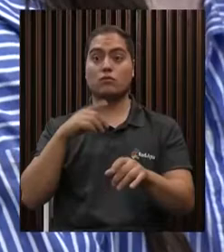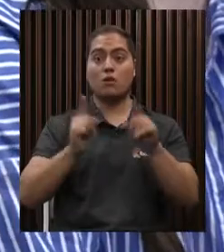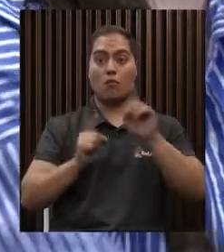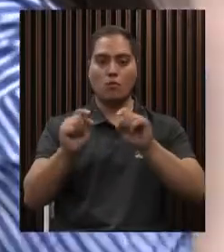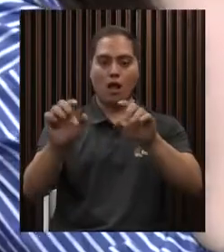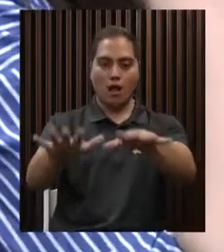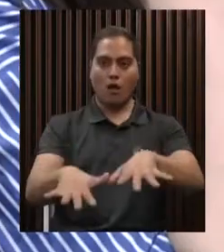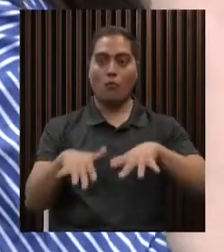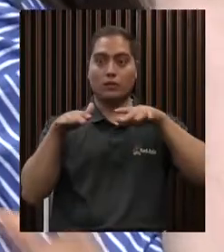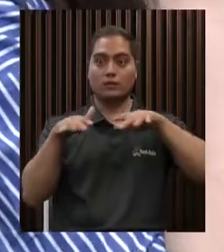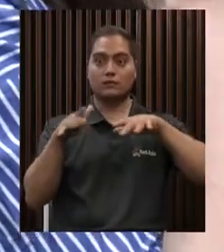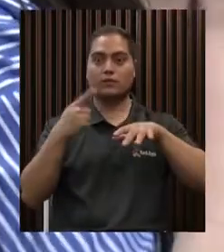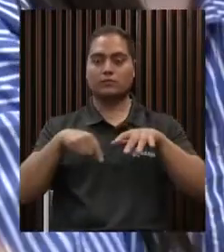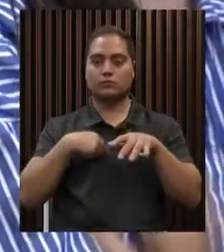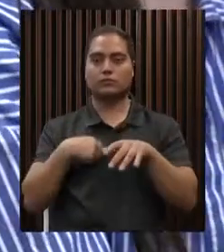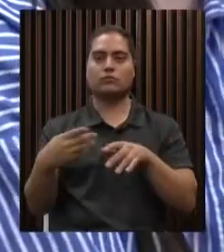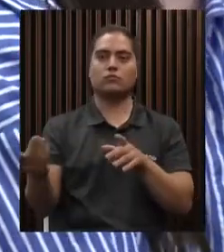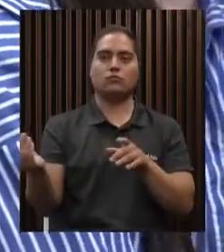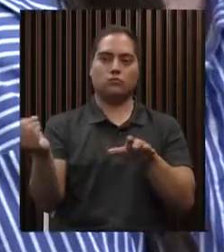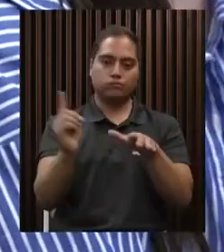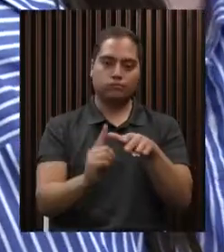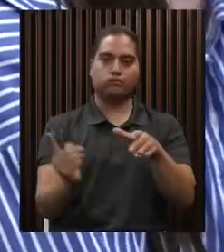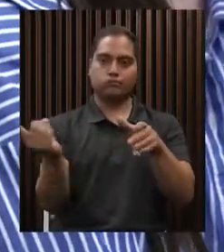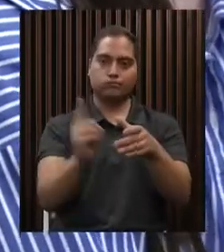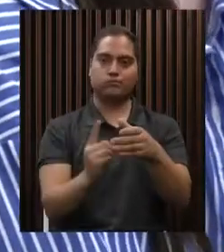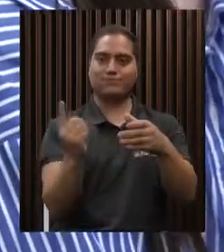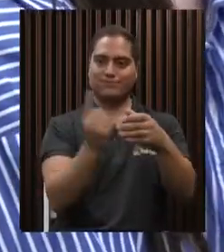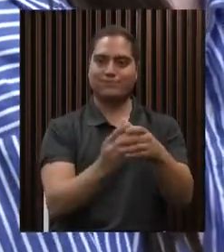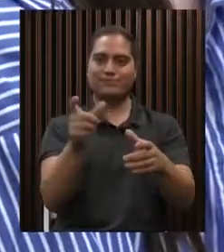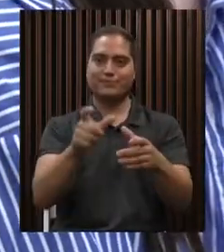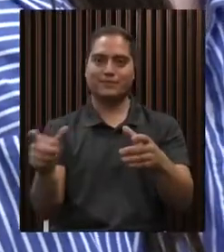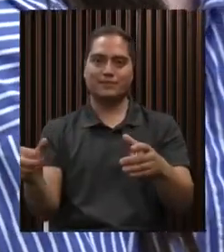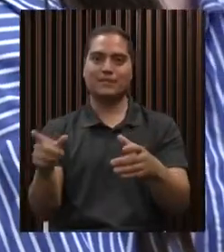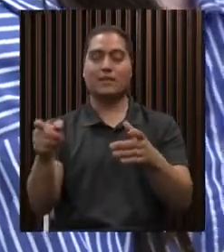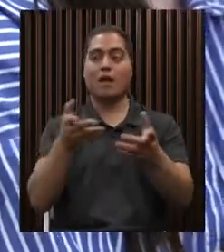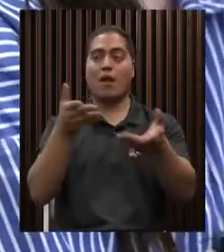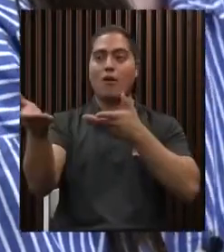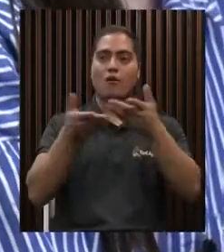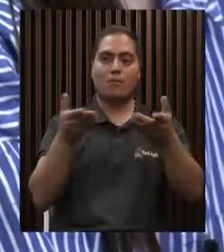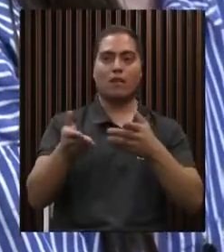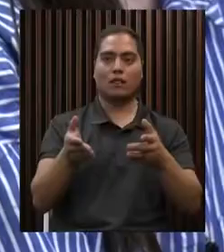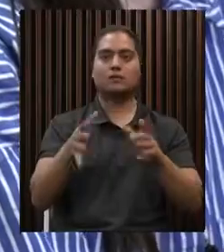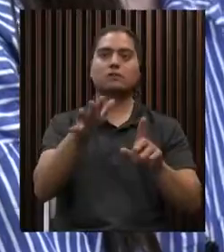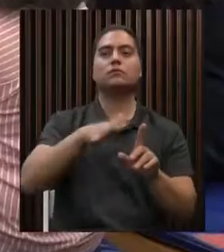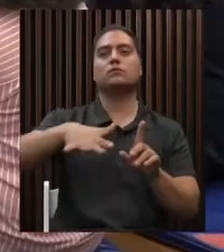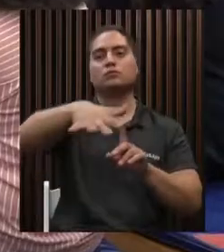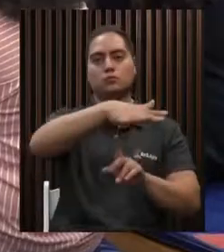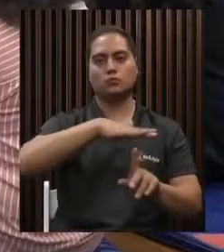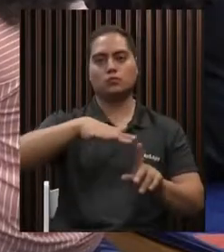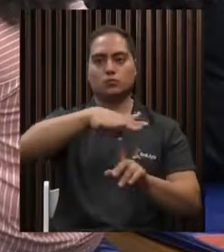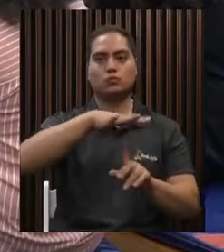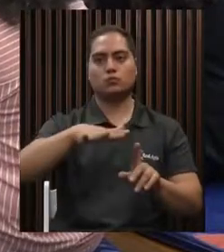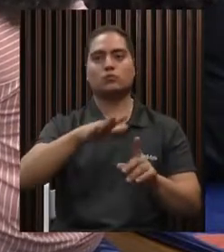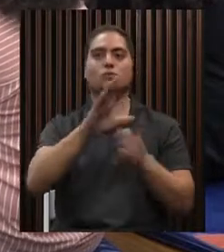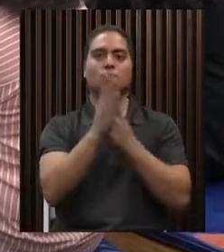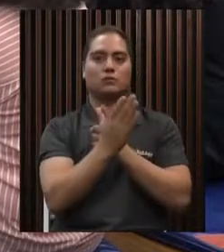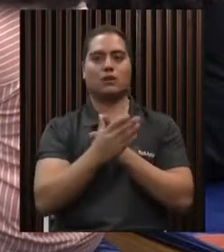interesante la experiencia y la necesidad de compartir visiones culturales de manera global. Eso.